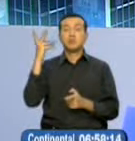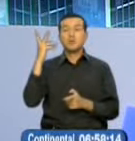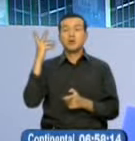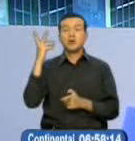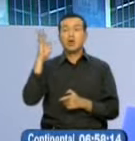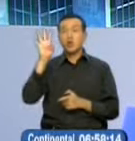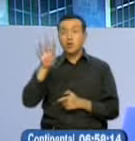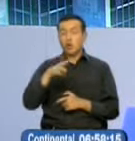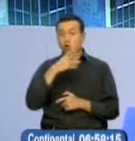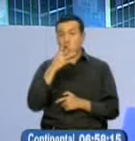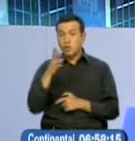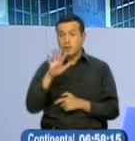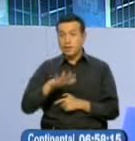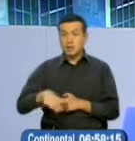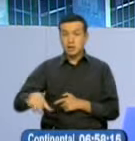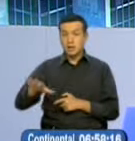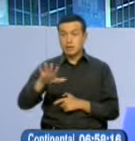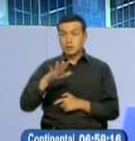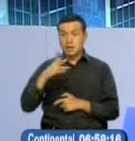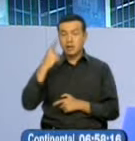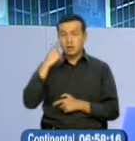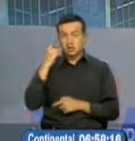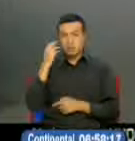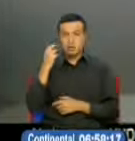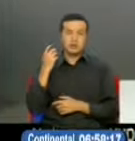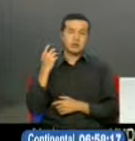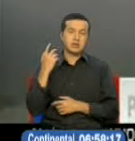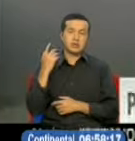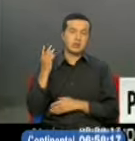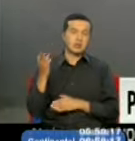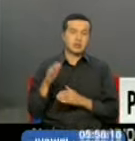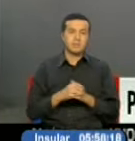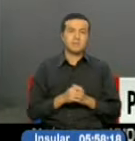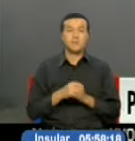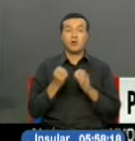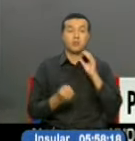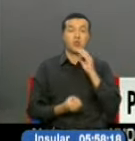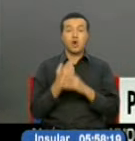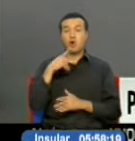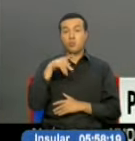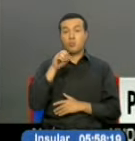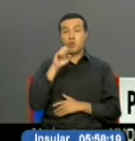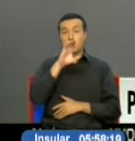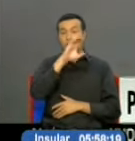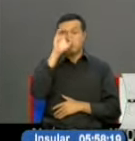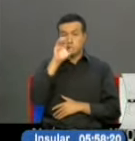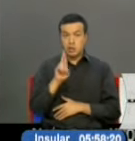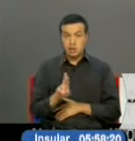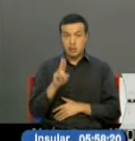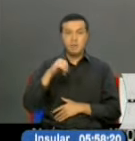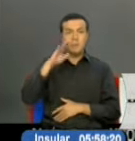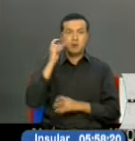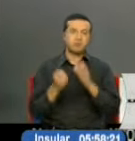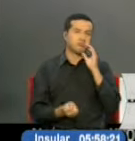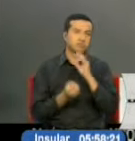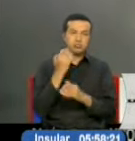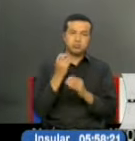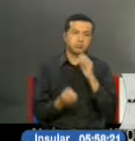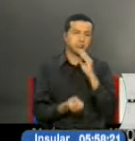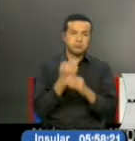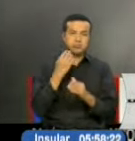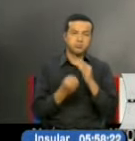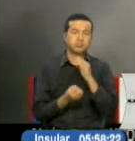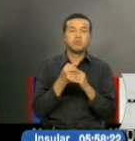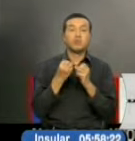Londres. Aquí nuestro resumen de Noticias del Mundo. En Costa Rica, el volcán Poás incrementó su actividad. En las últimas horas se